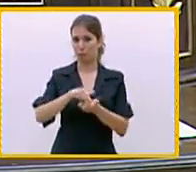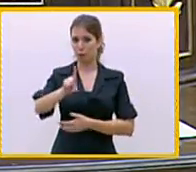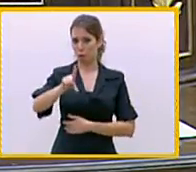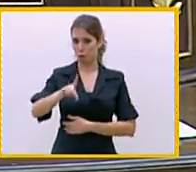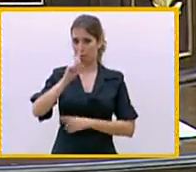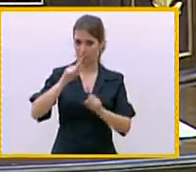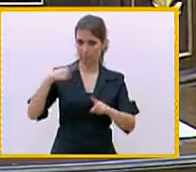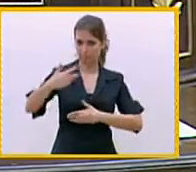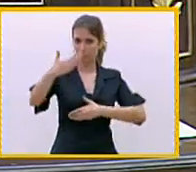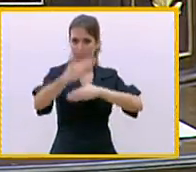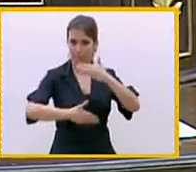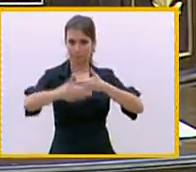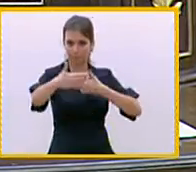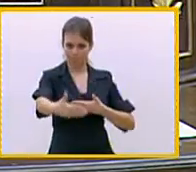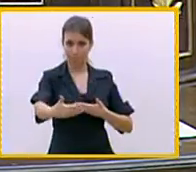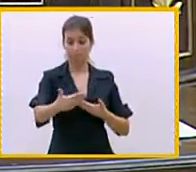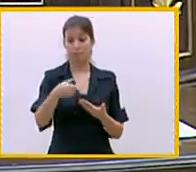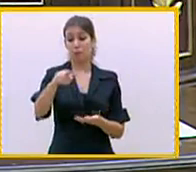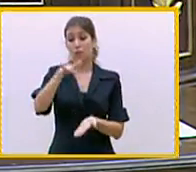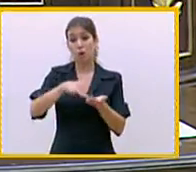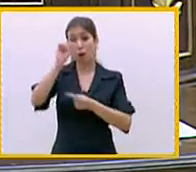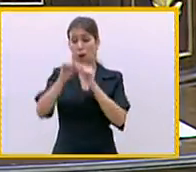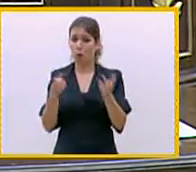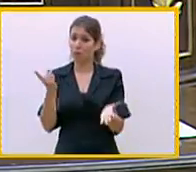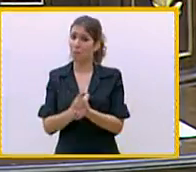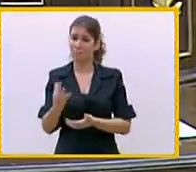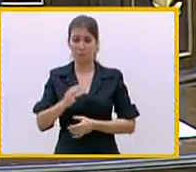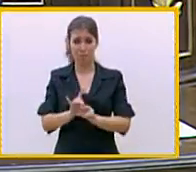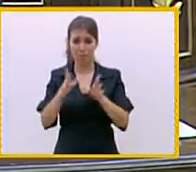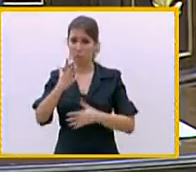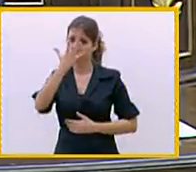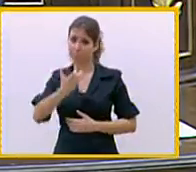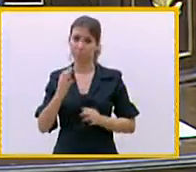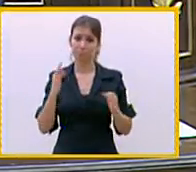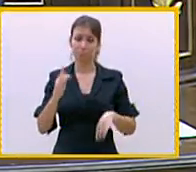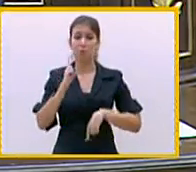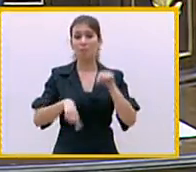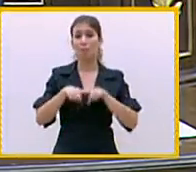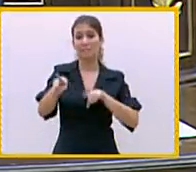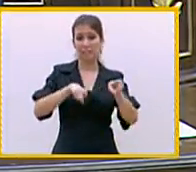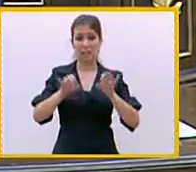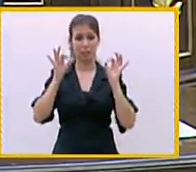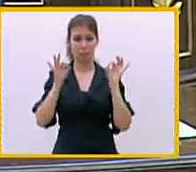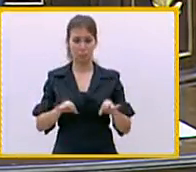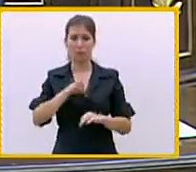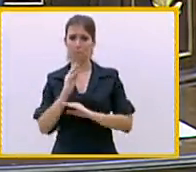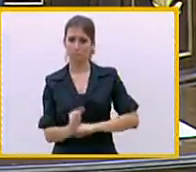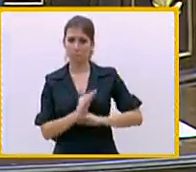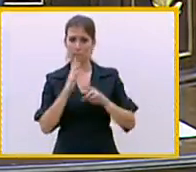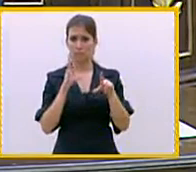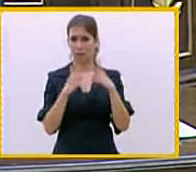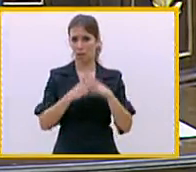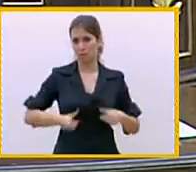De nuevo, habrá que tomar acciones decididas, pero se hará de manera selectiva, preservando el gasto social, lo